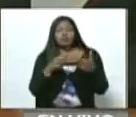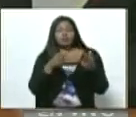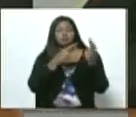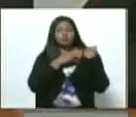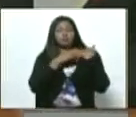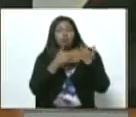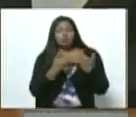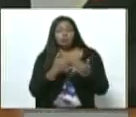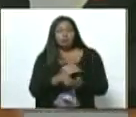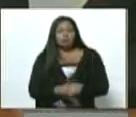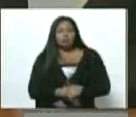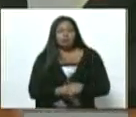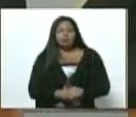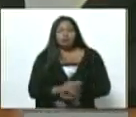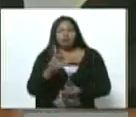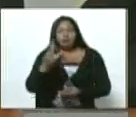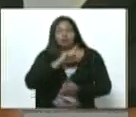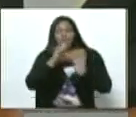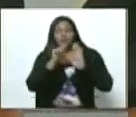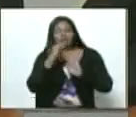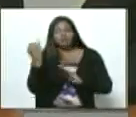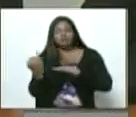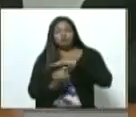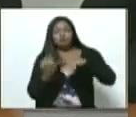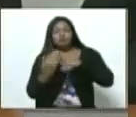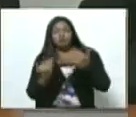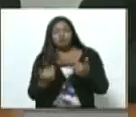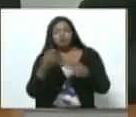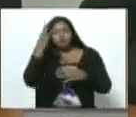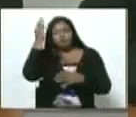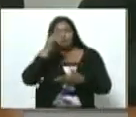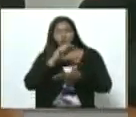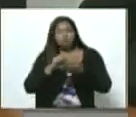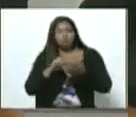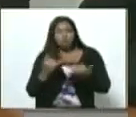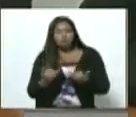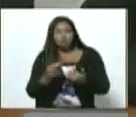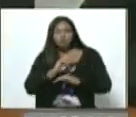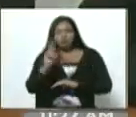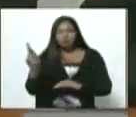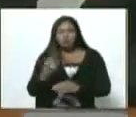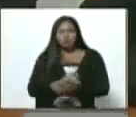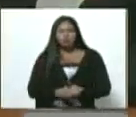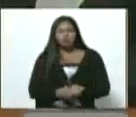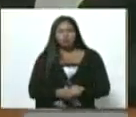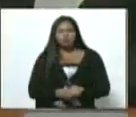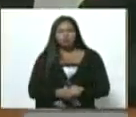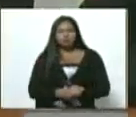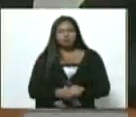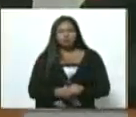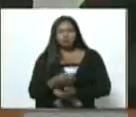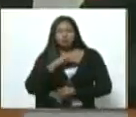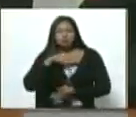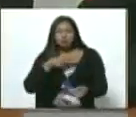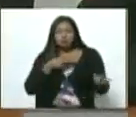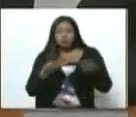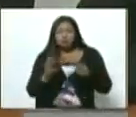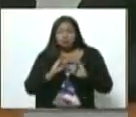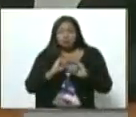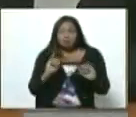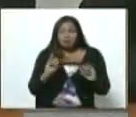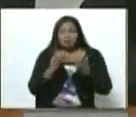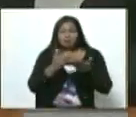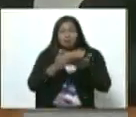representantes o las tres instituciones representantes del Poder Ciudadano y del Consejo Moral Republicano ya habíamos recibido